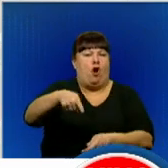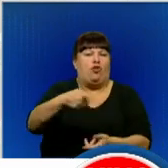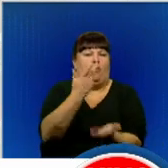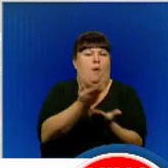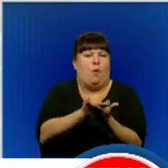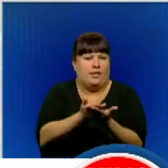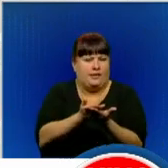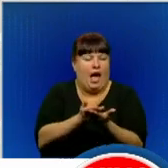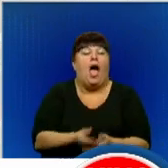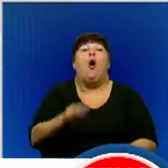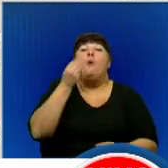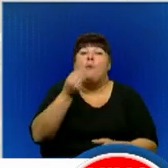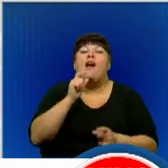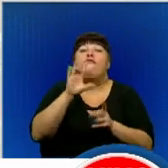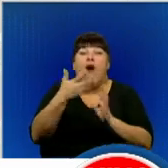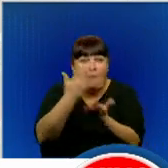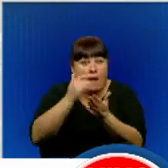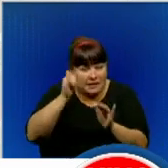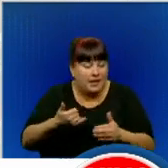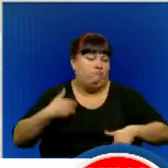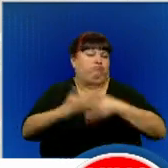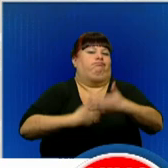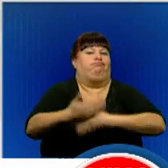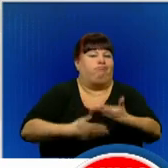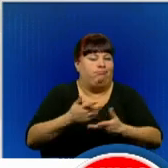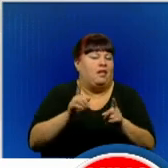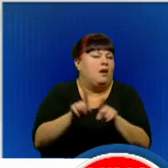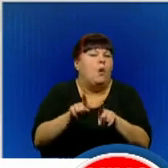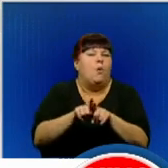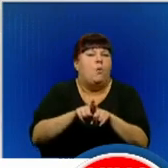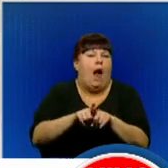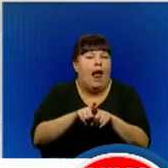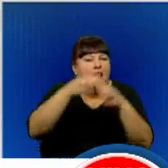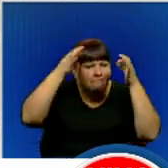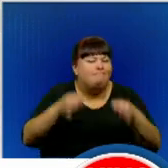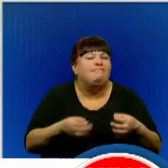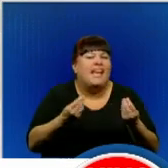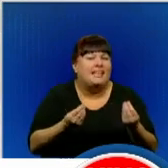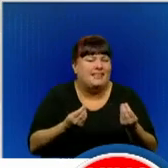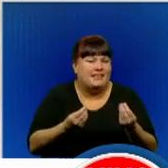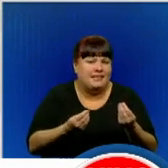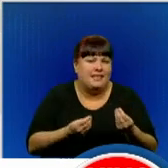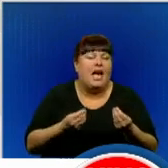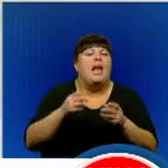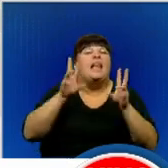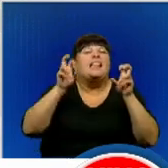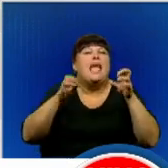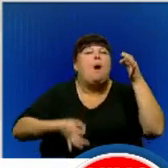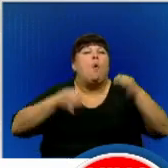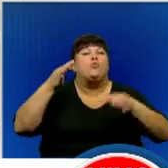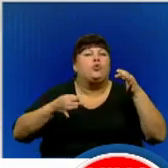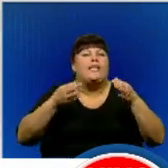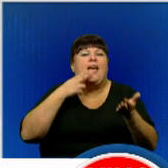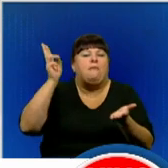propuesta porque es avanzar en lo que básicamente constituye el concepto de justicia